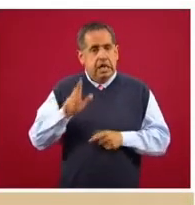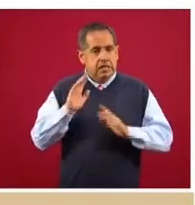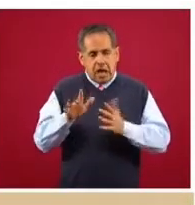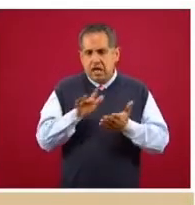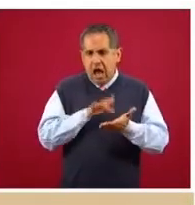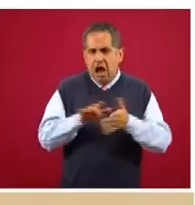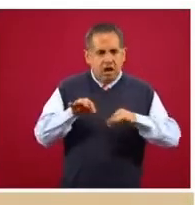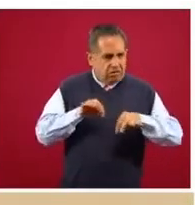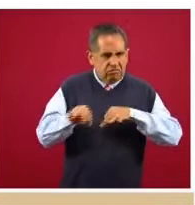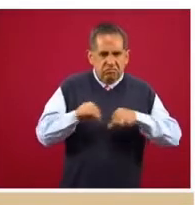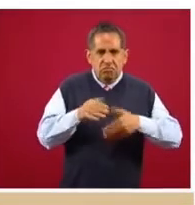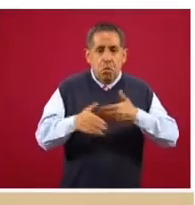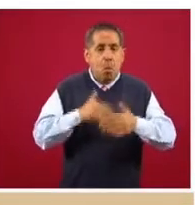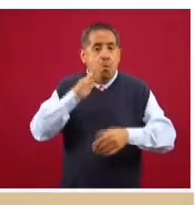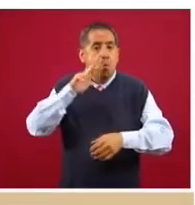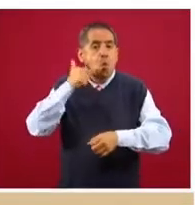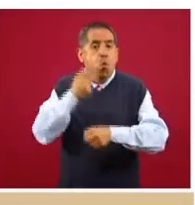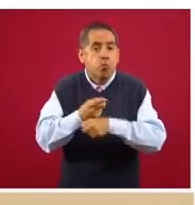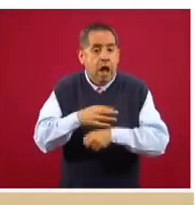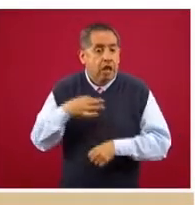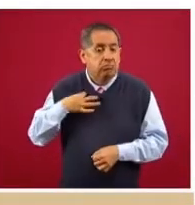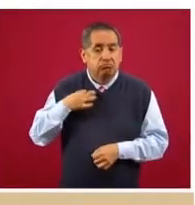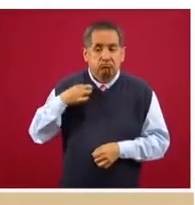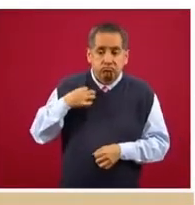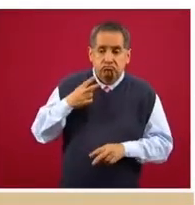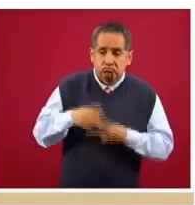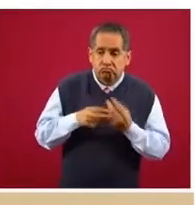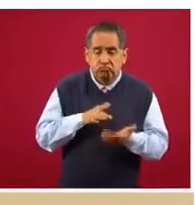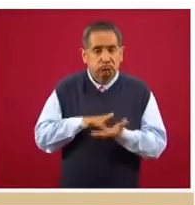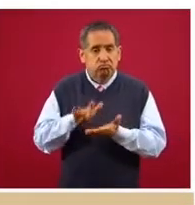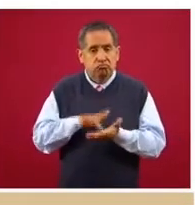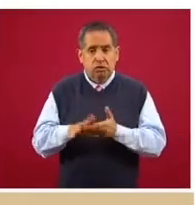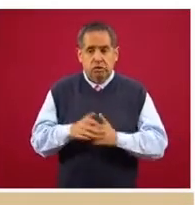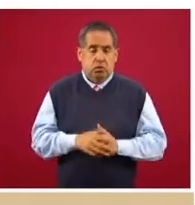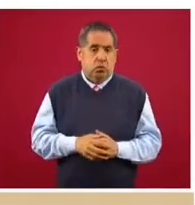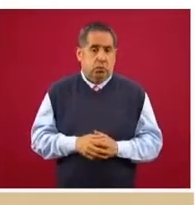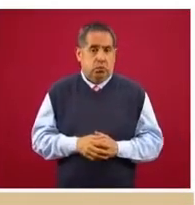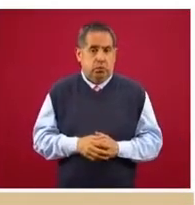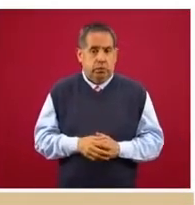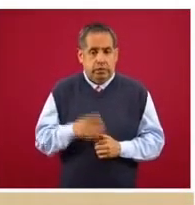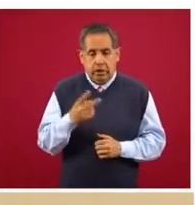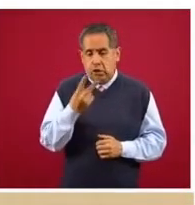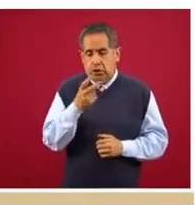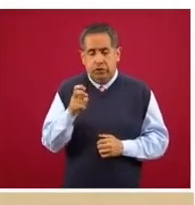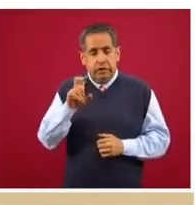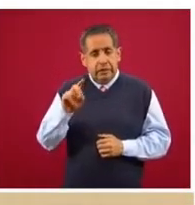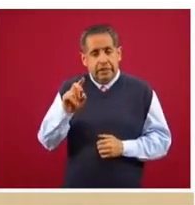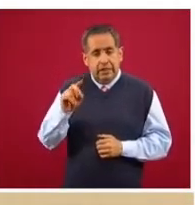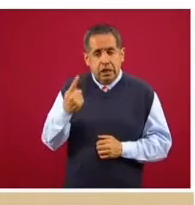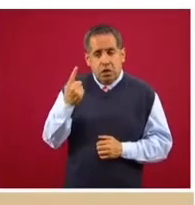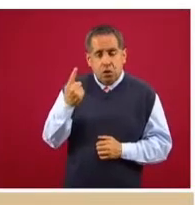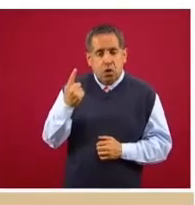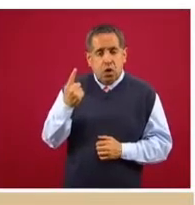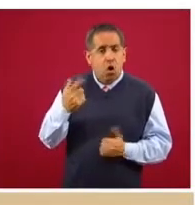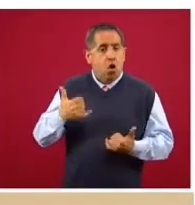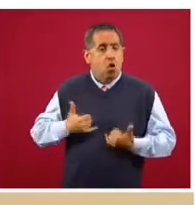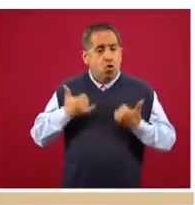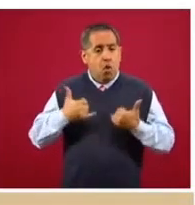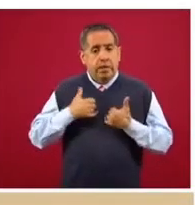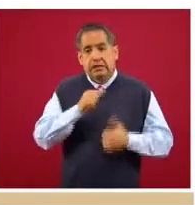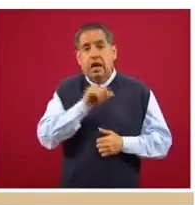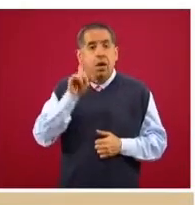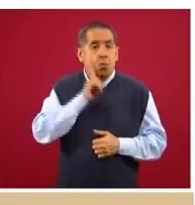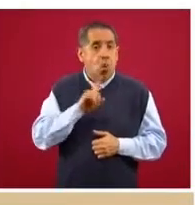están apoyando de manera voluntaria. Cabe destacar que 231 jóvenes